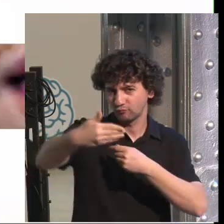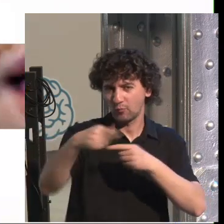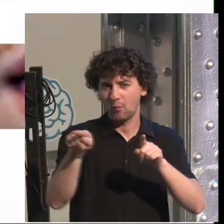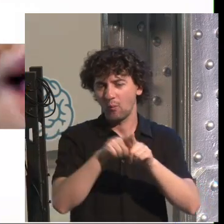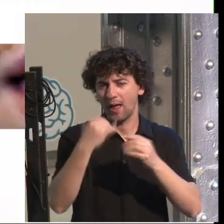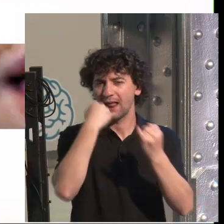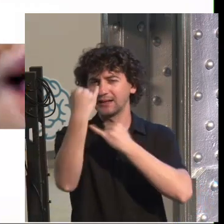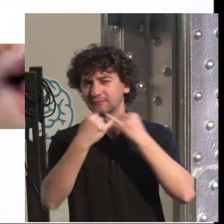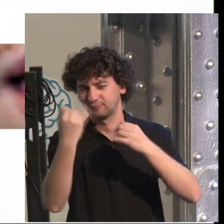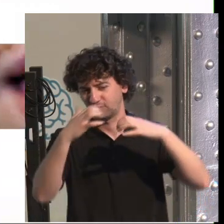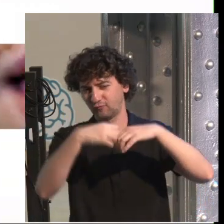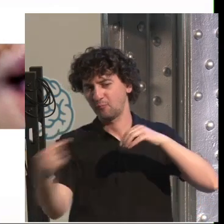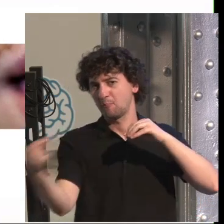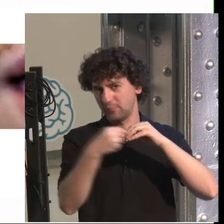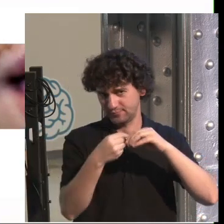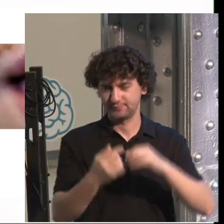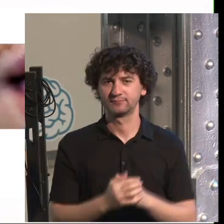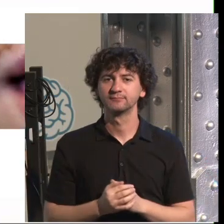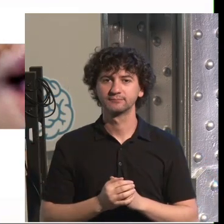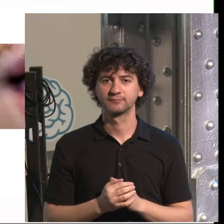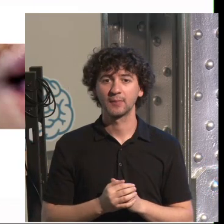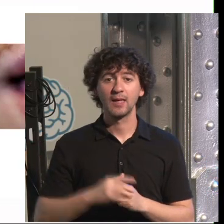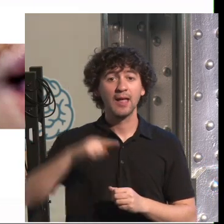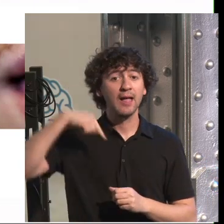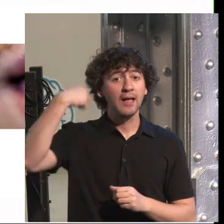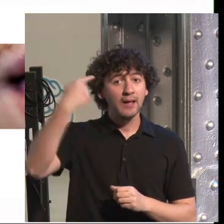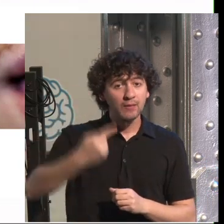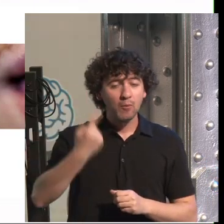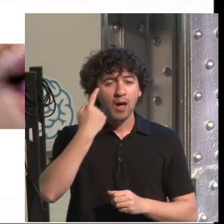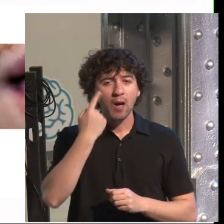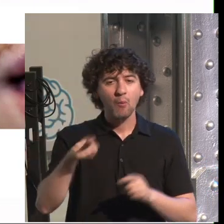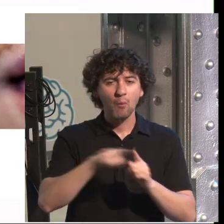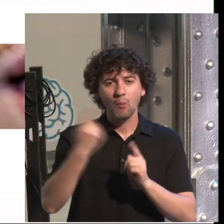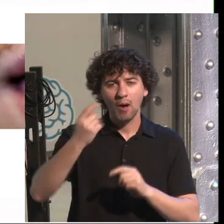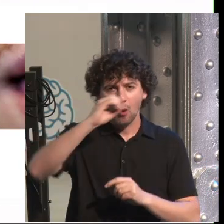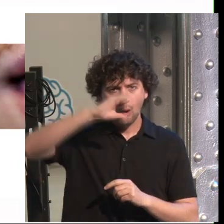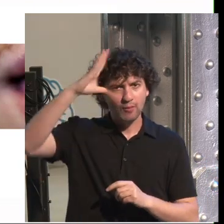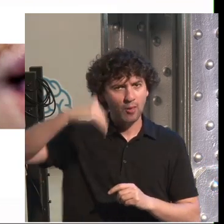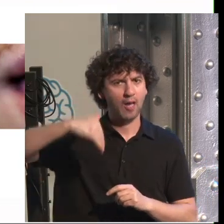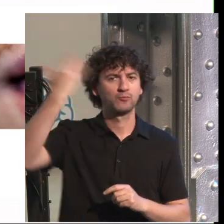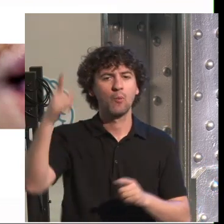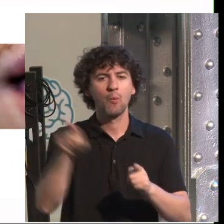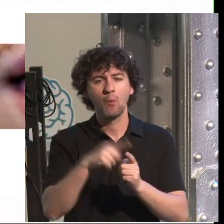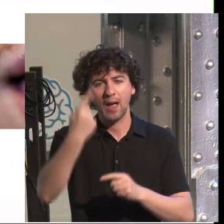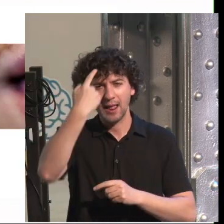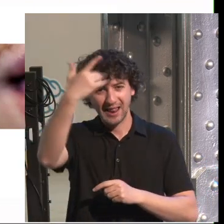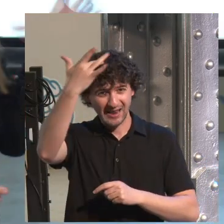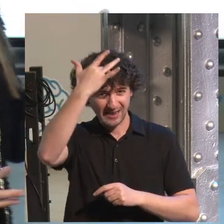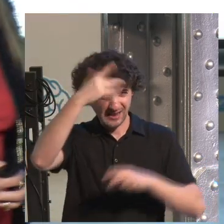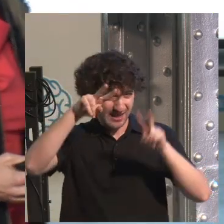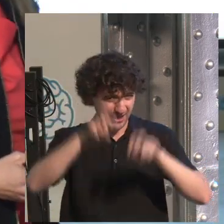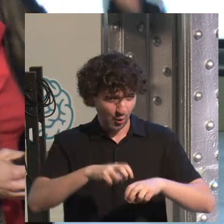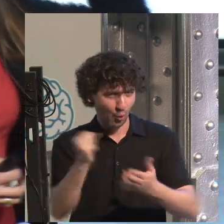implantables. Y finalmente, en el contexto de la cognición aumentada, también está el concepto de la neurofarmacología, en el que se